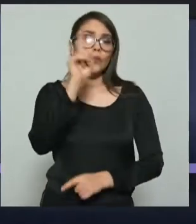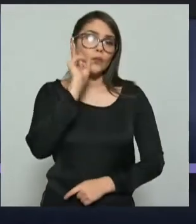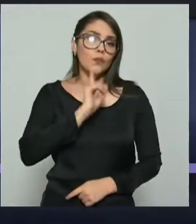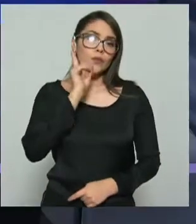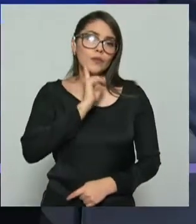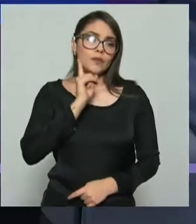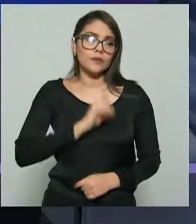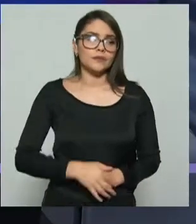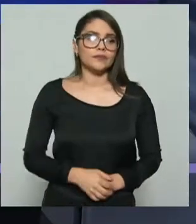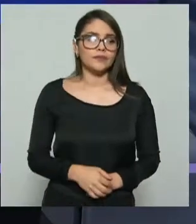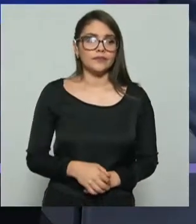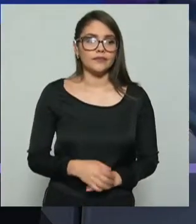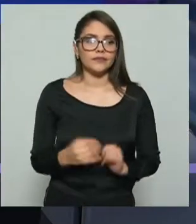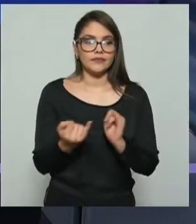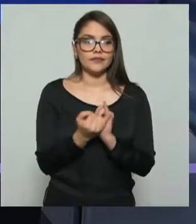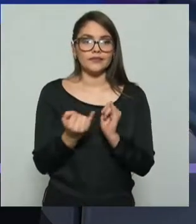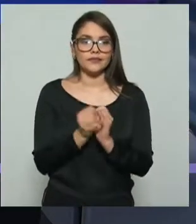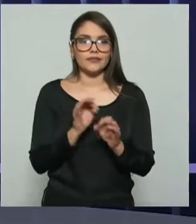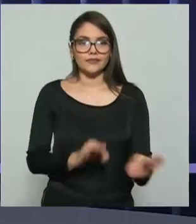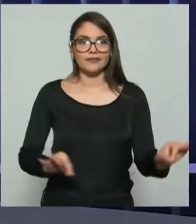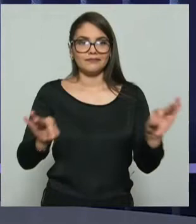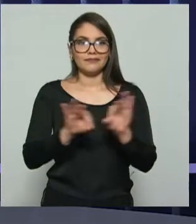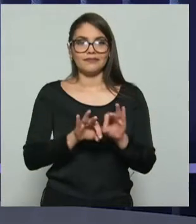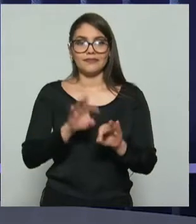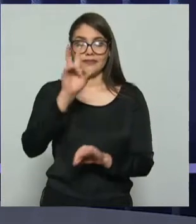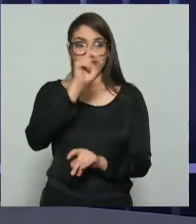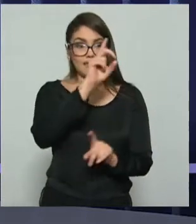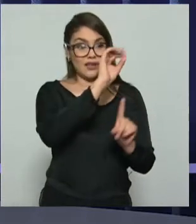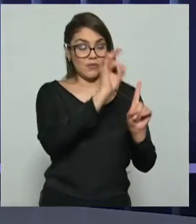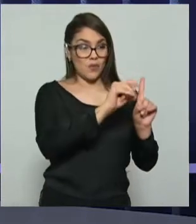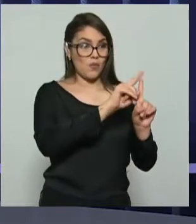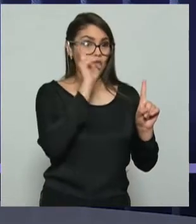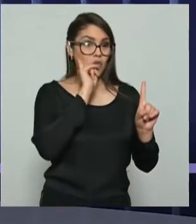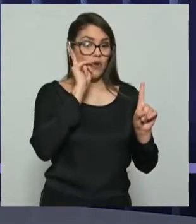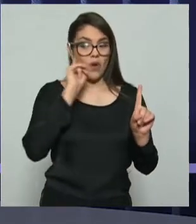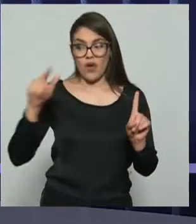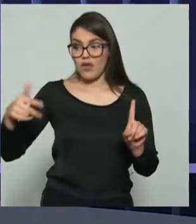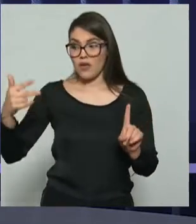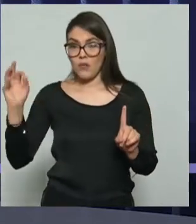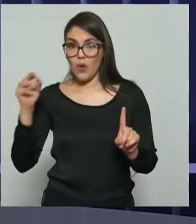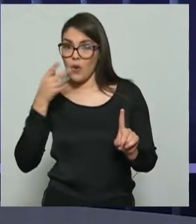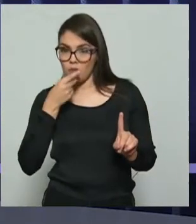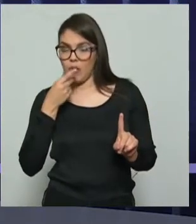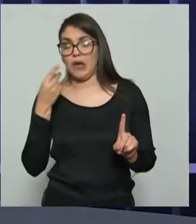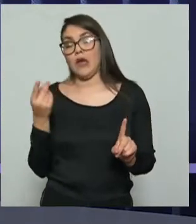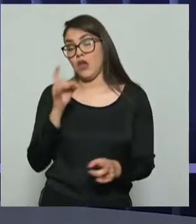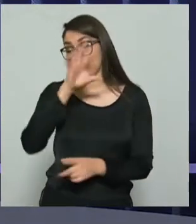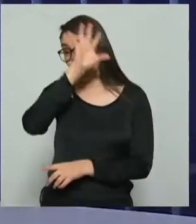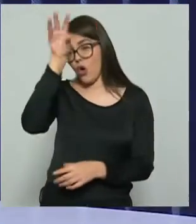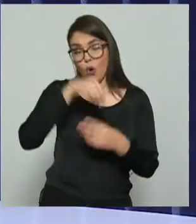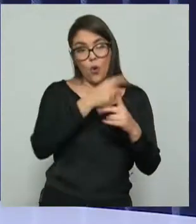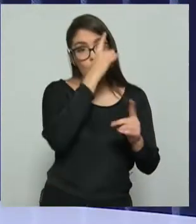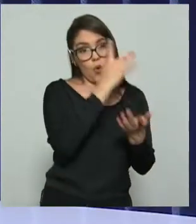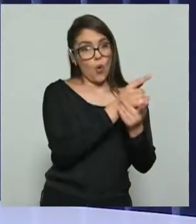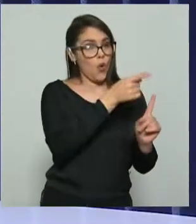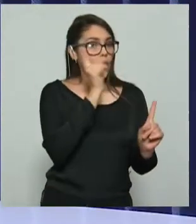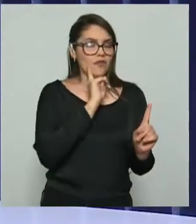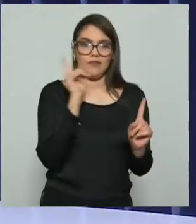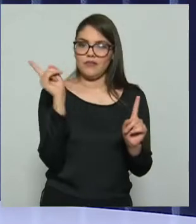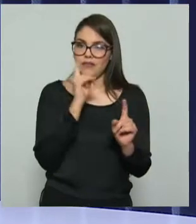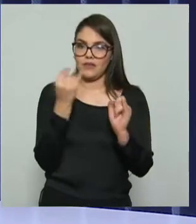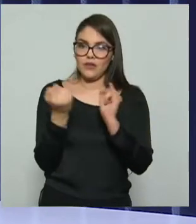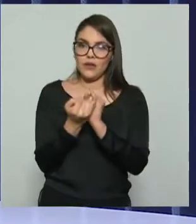tu cifra que nos has traído, diputada, 30% contra 13%, porque también los hay, también hay individuos que también toman